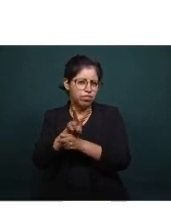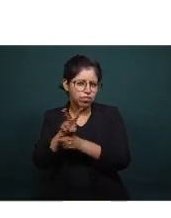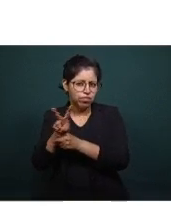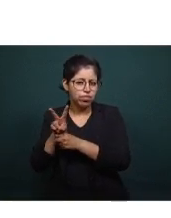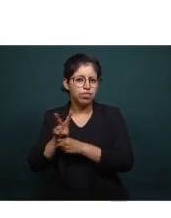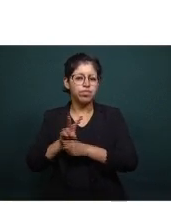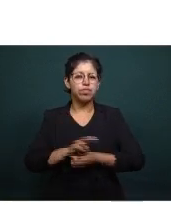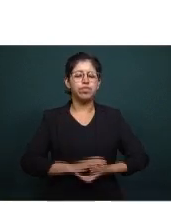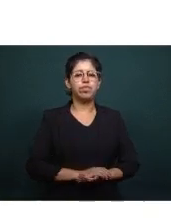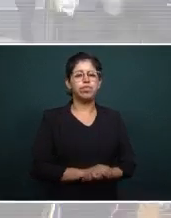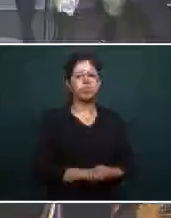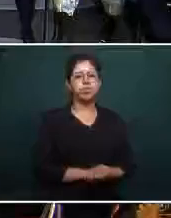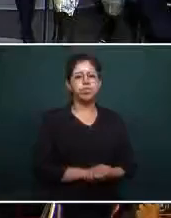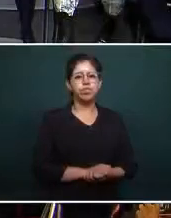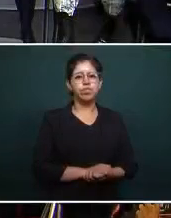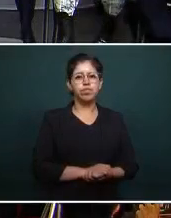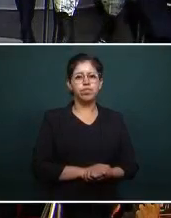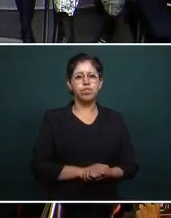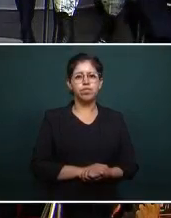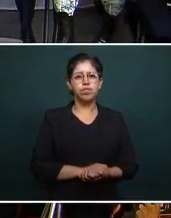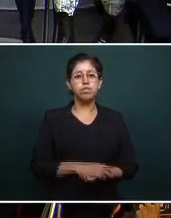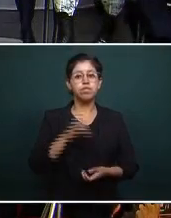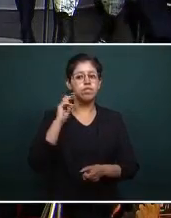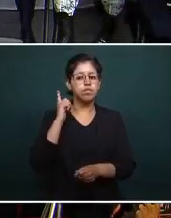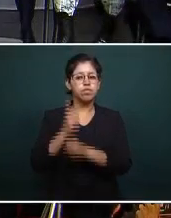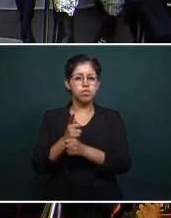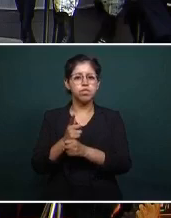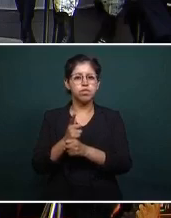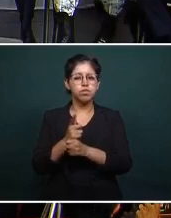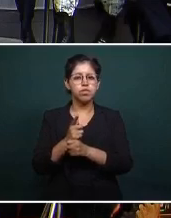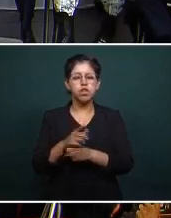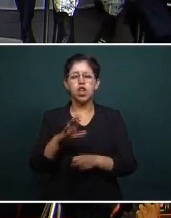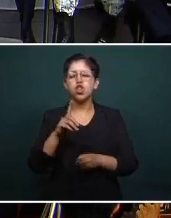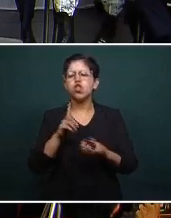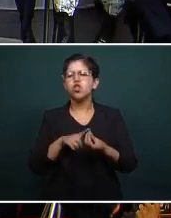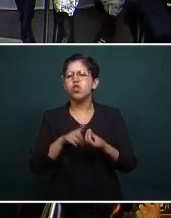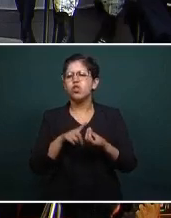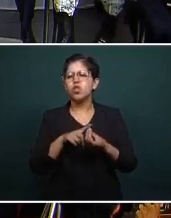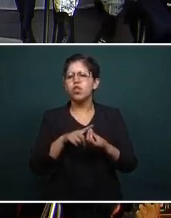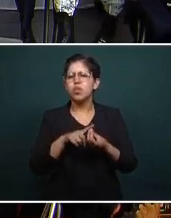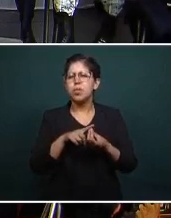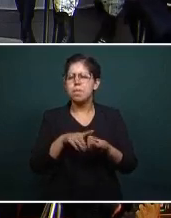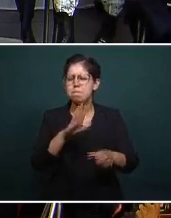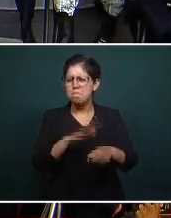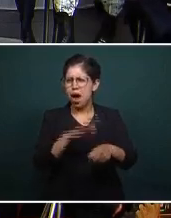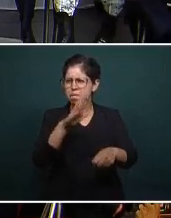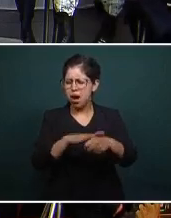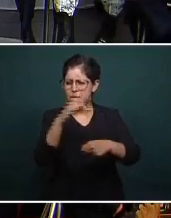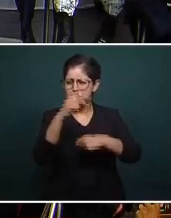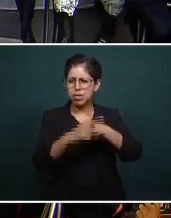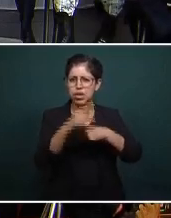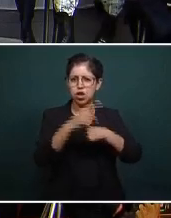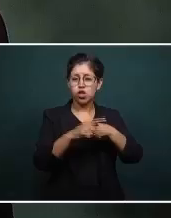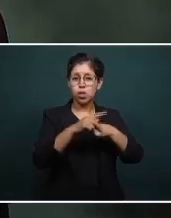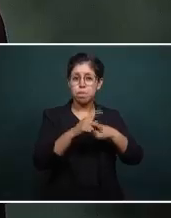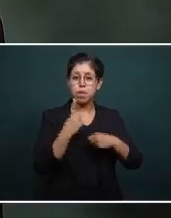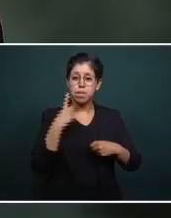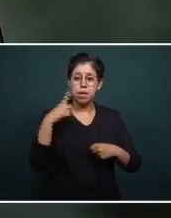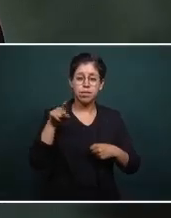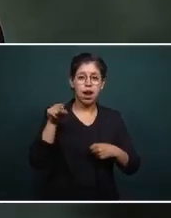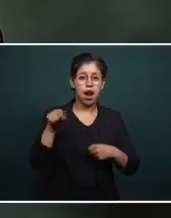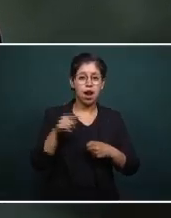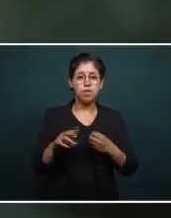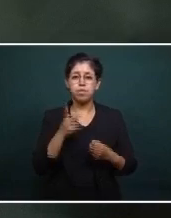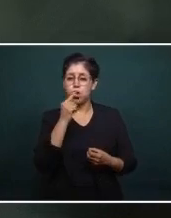estos lugares y para poder focalizar en donde tenemos la mayor concentración de delitos. Tenemos